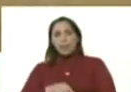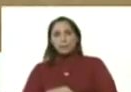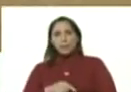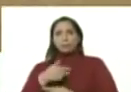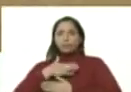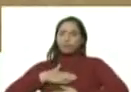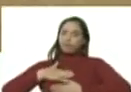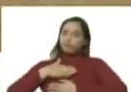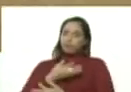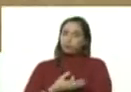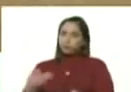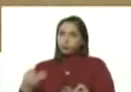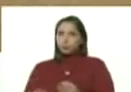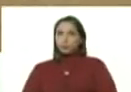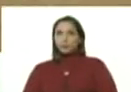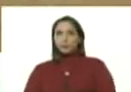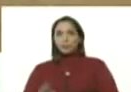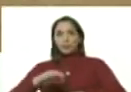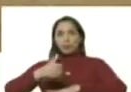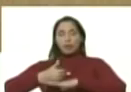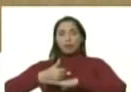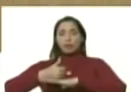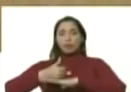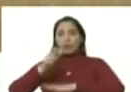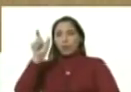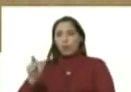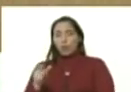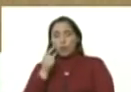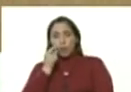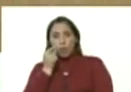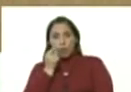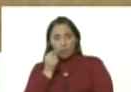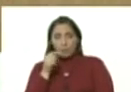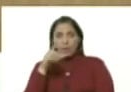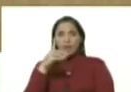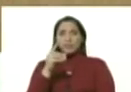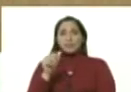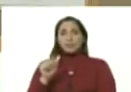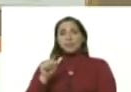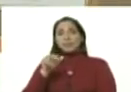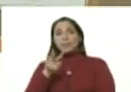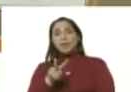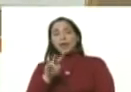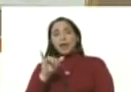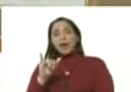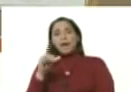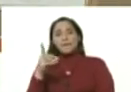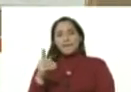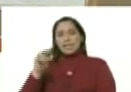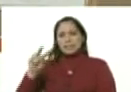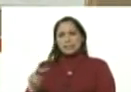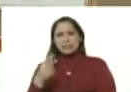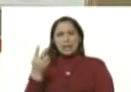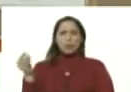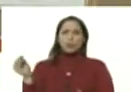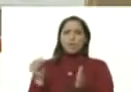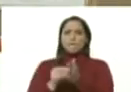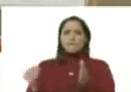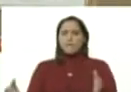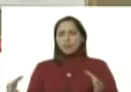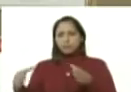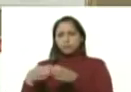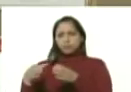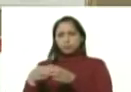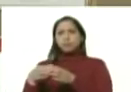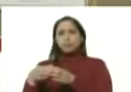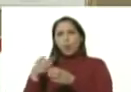cordial. Su director, el señor David Beasley, la segunda vez que nos reunimos con él, y la verdad es